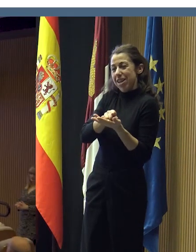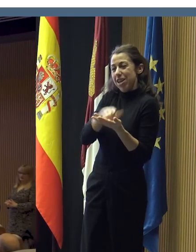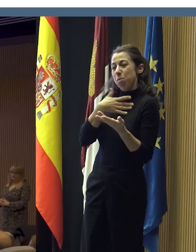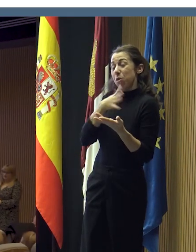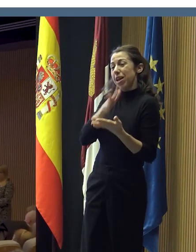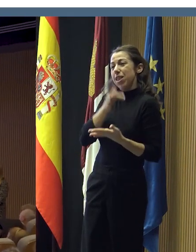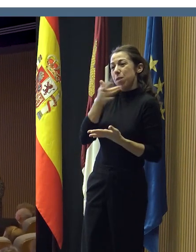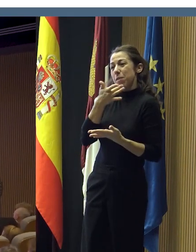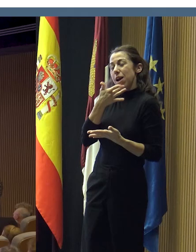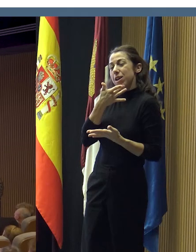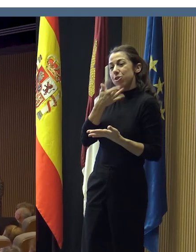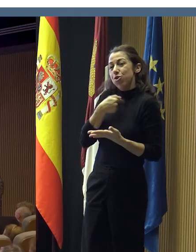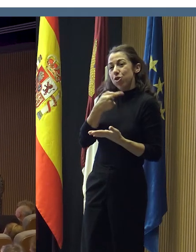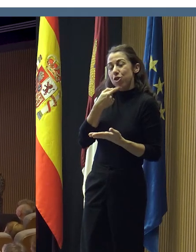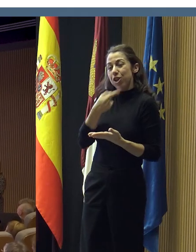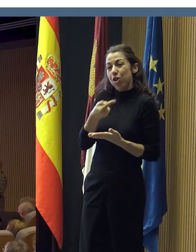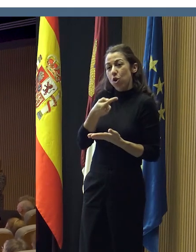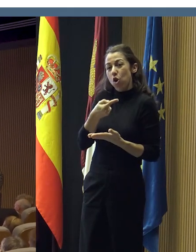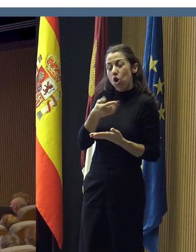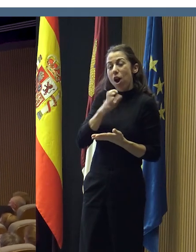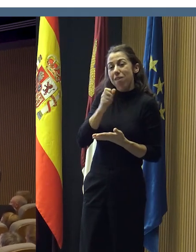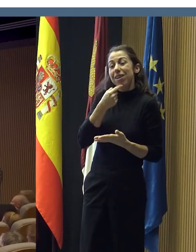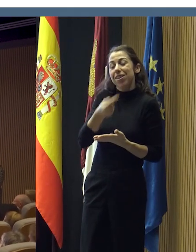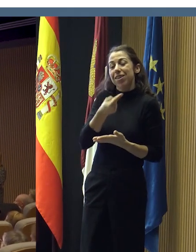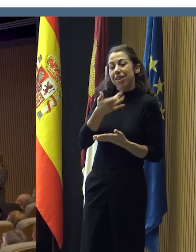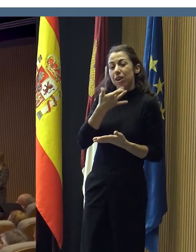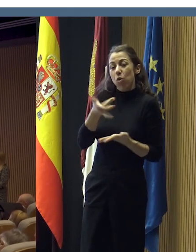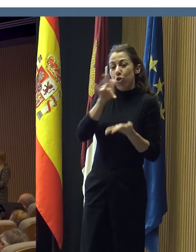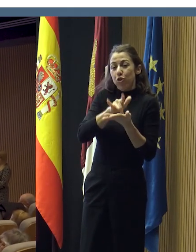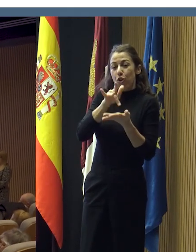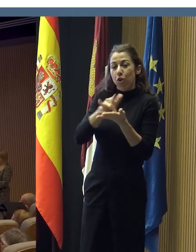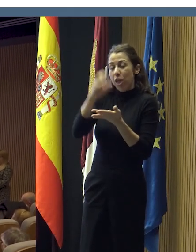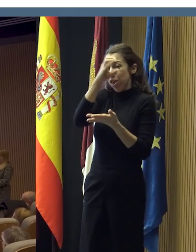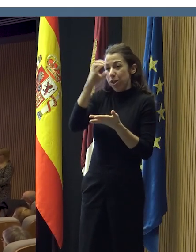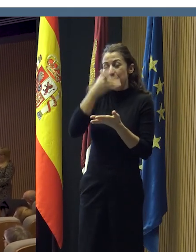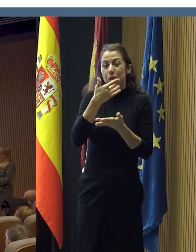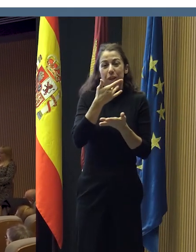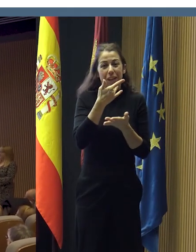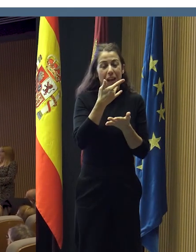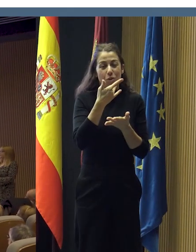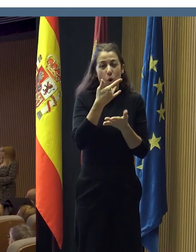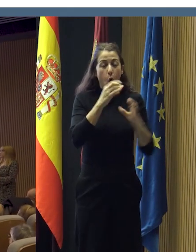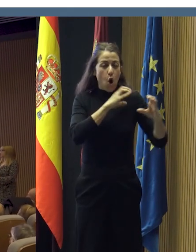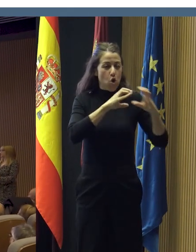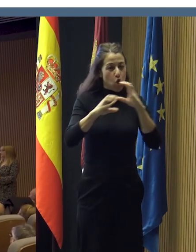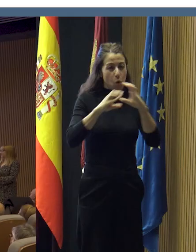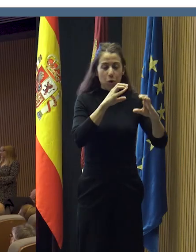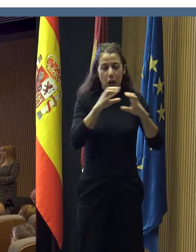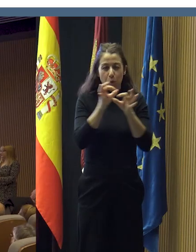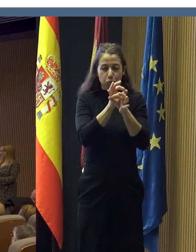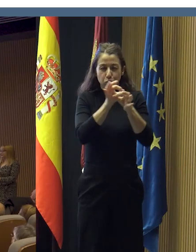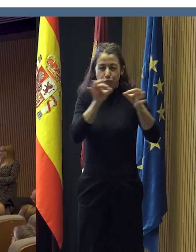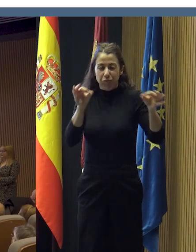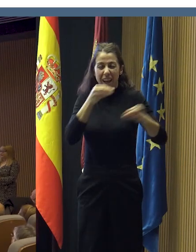porque además ratifico lo que dice Eva, que cualquier científico que tiene unas dotes de comunicación